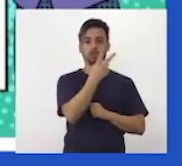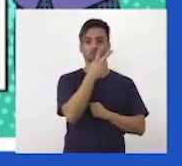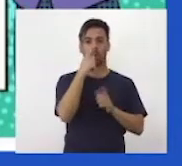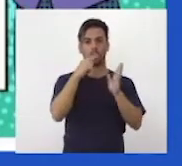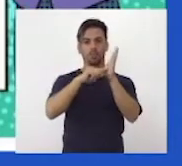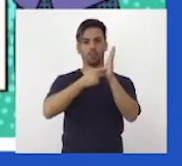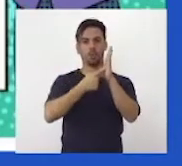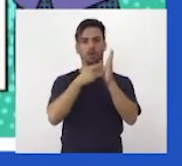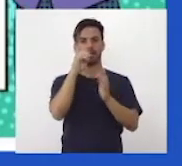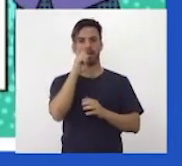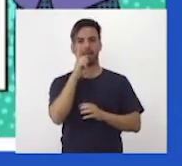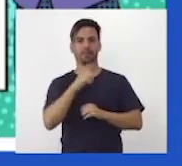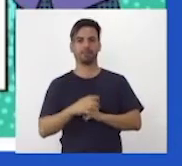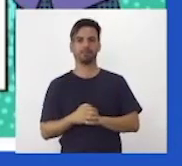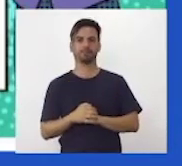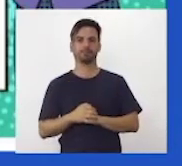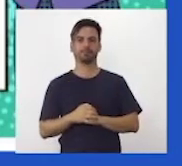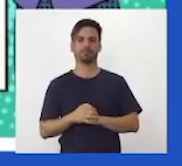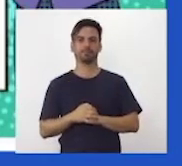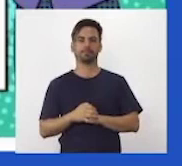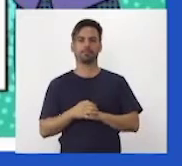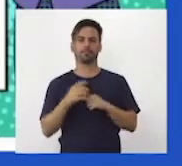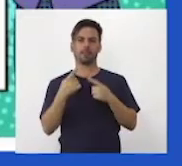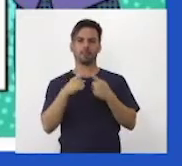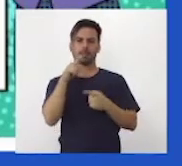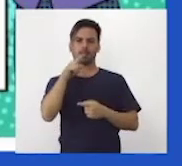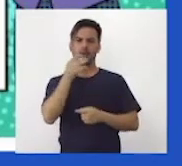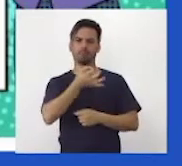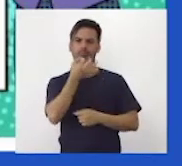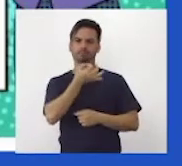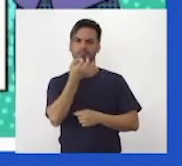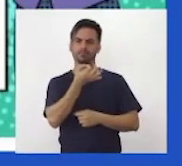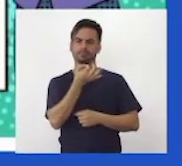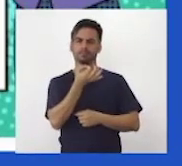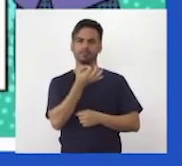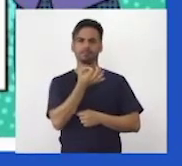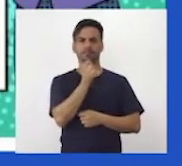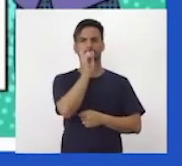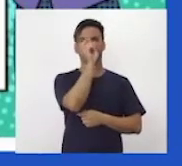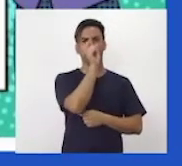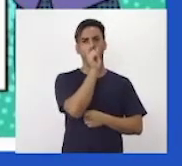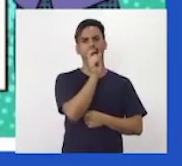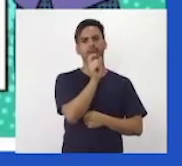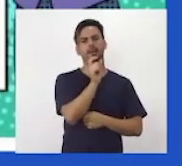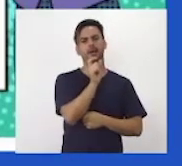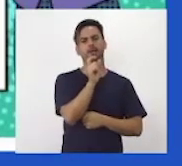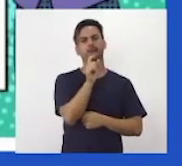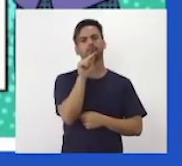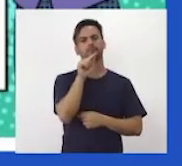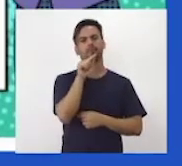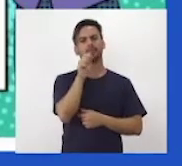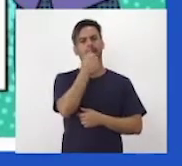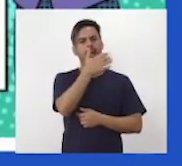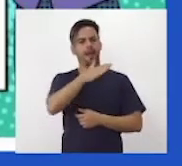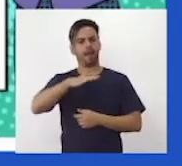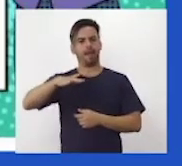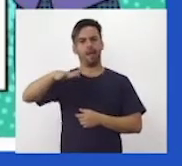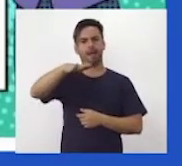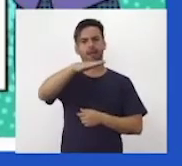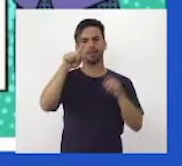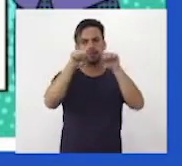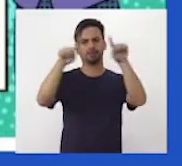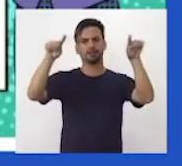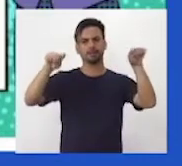esa expresión sería 2 por x. Pero nos mandan a expresar con el lenguaje de